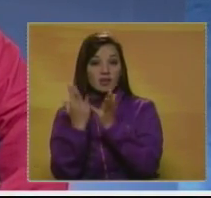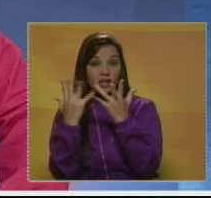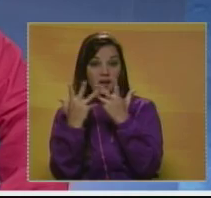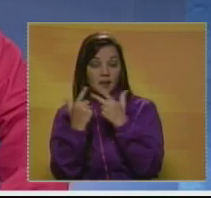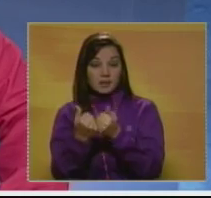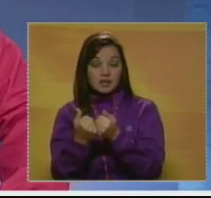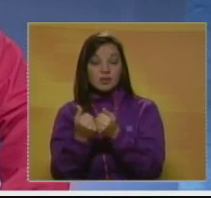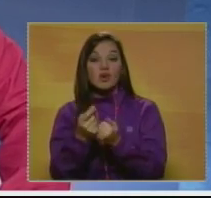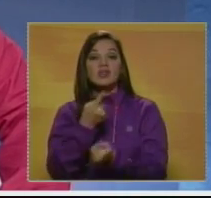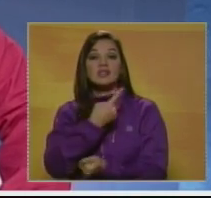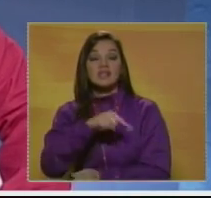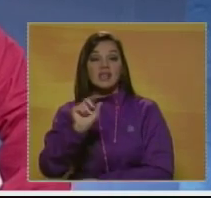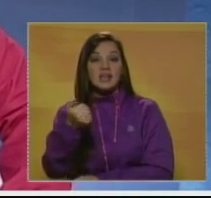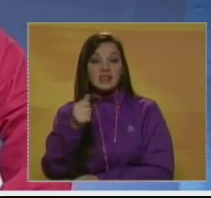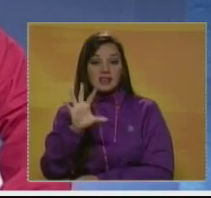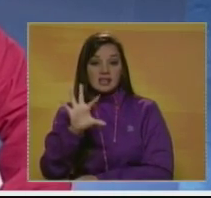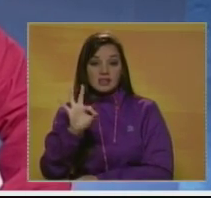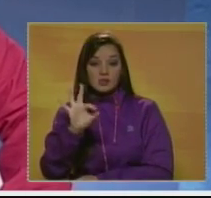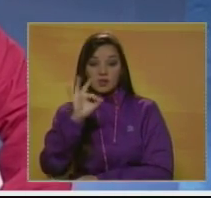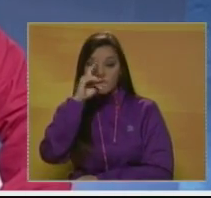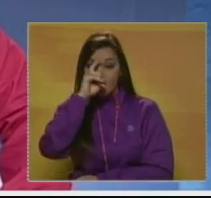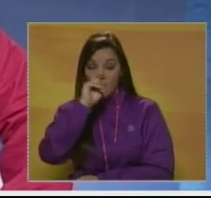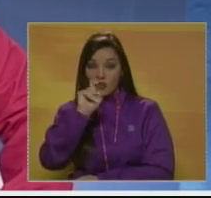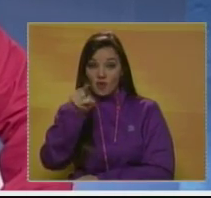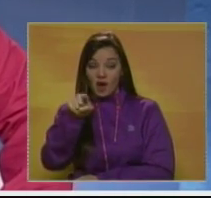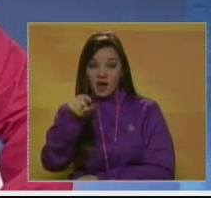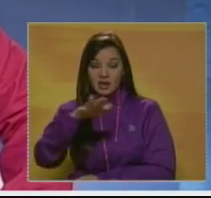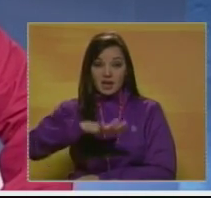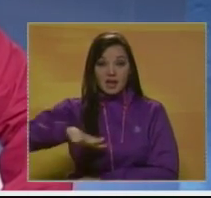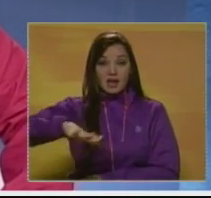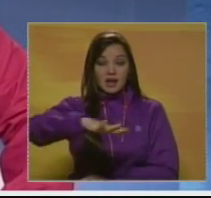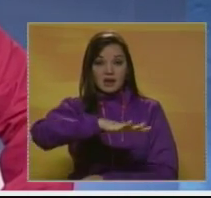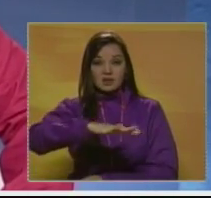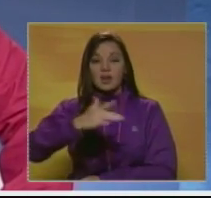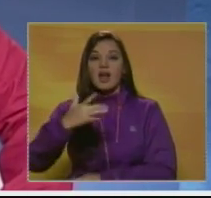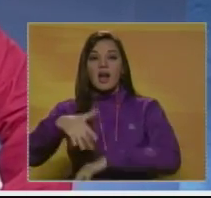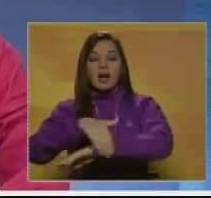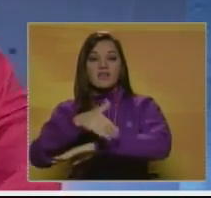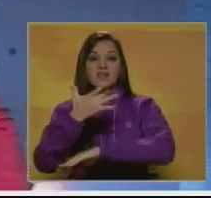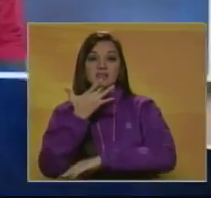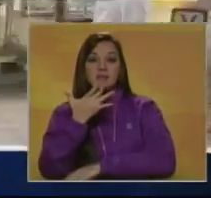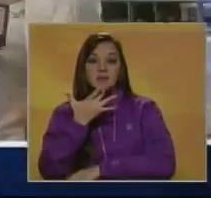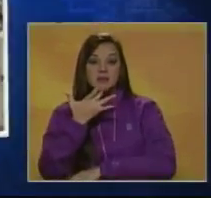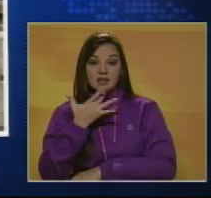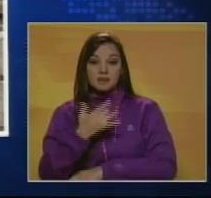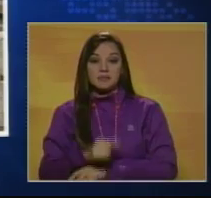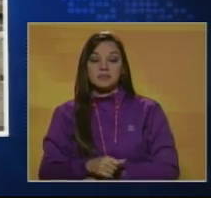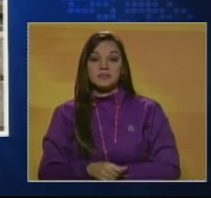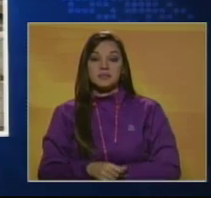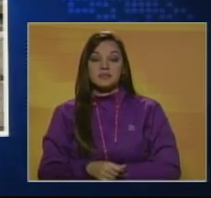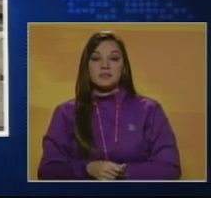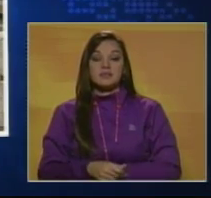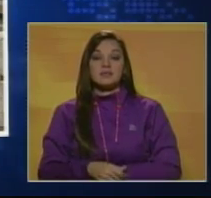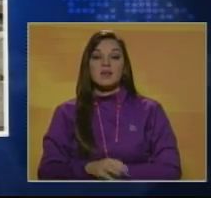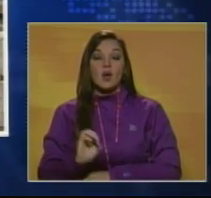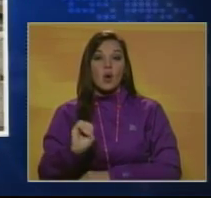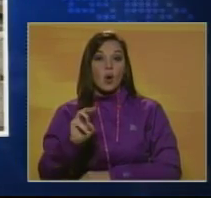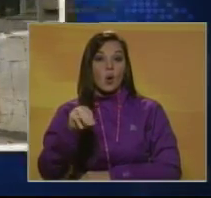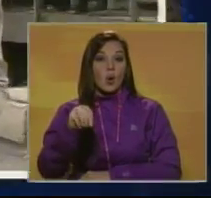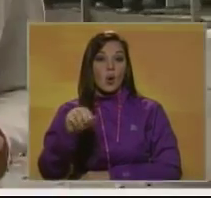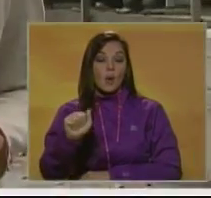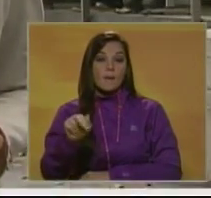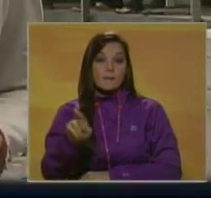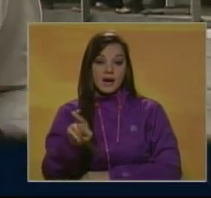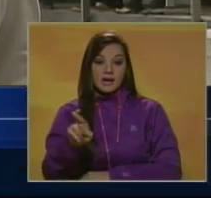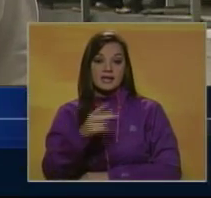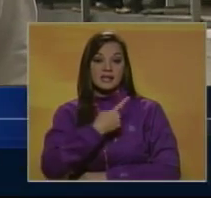Industrial de 19 años en la zona San Martín, aquí en Caracas. Fabiola Yaquinto nos tiene los detalles. Adelante, Fabiola. Omar José Chaurán